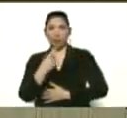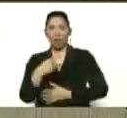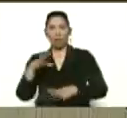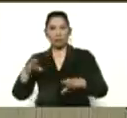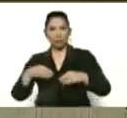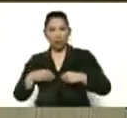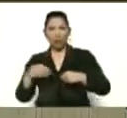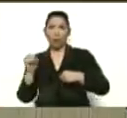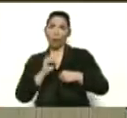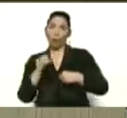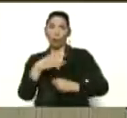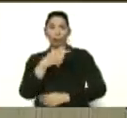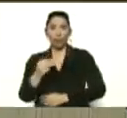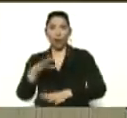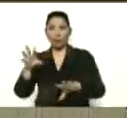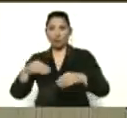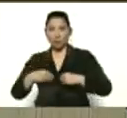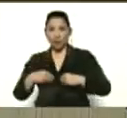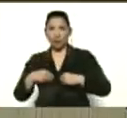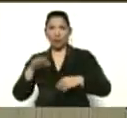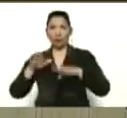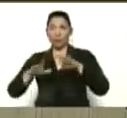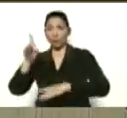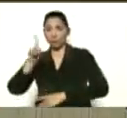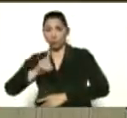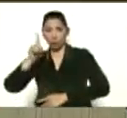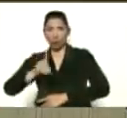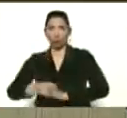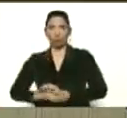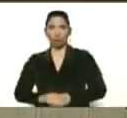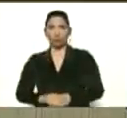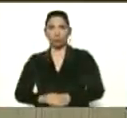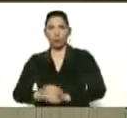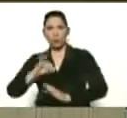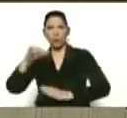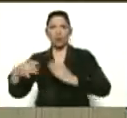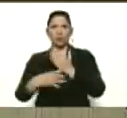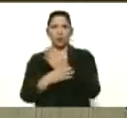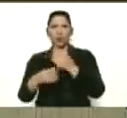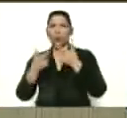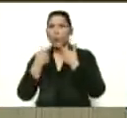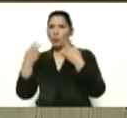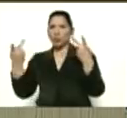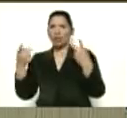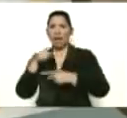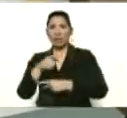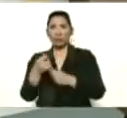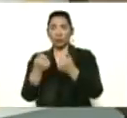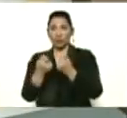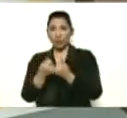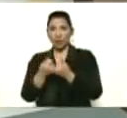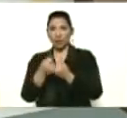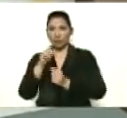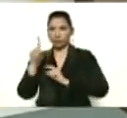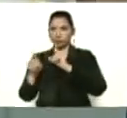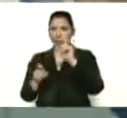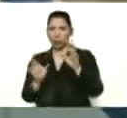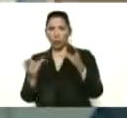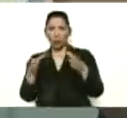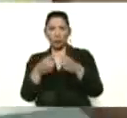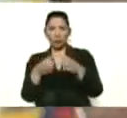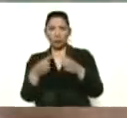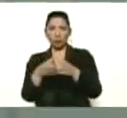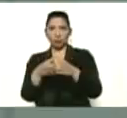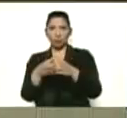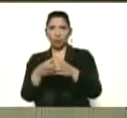o no aceptaban a un determinado diputado. Guaidó comunicó que estos fondos serían auditados por la Organización de Estados Americanos,